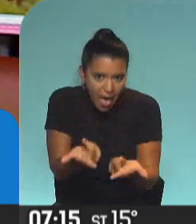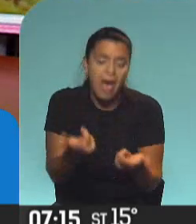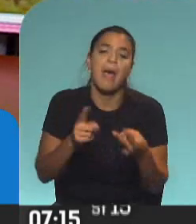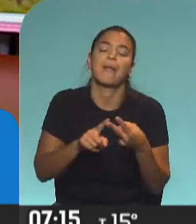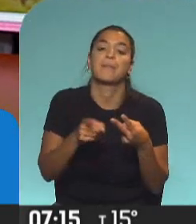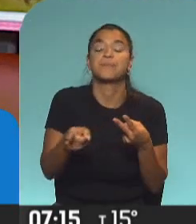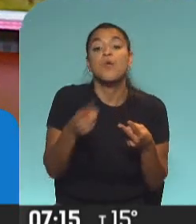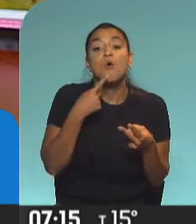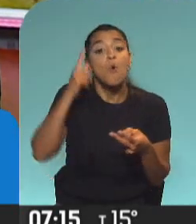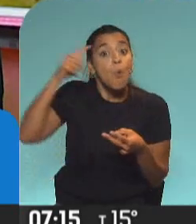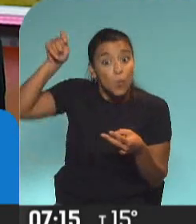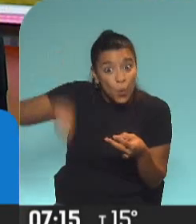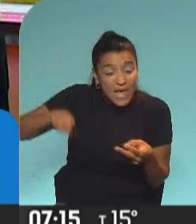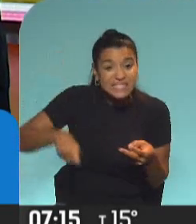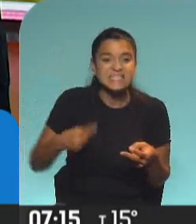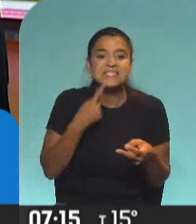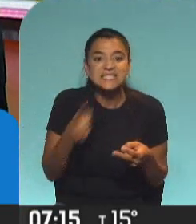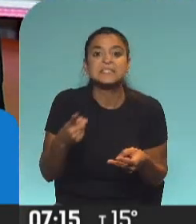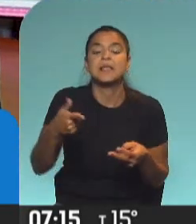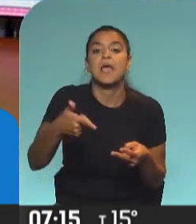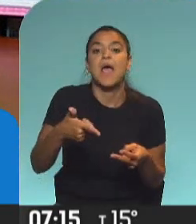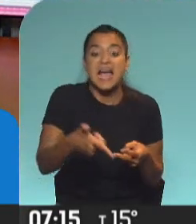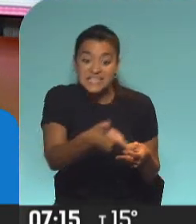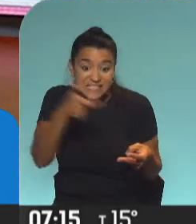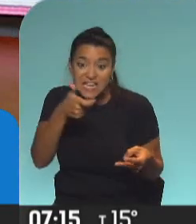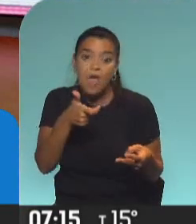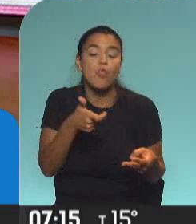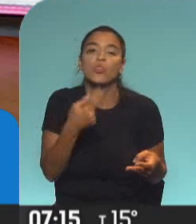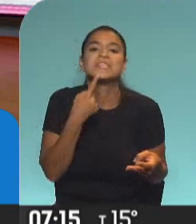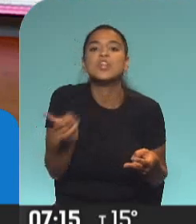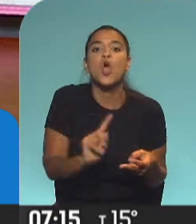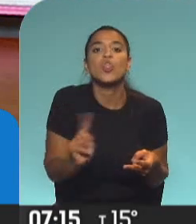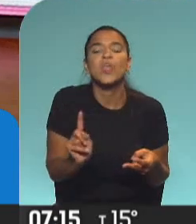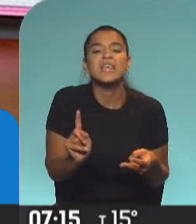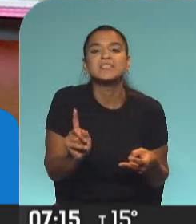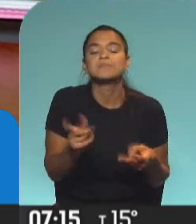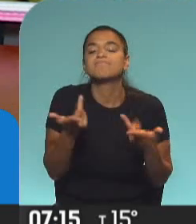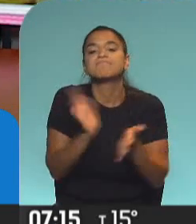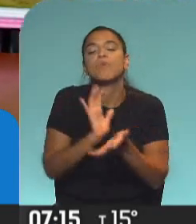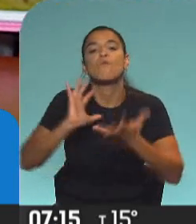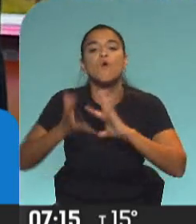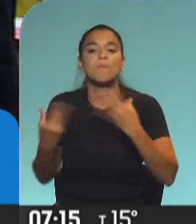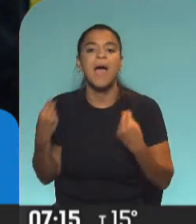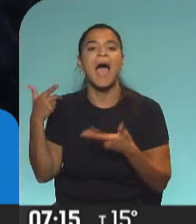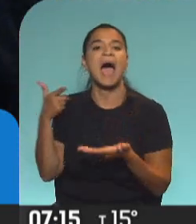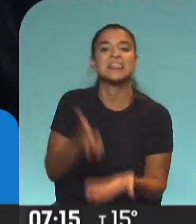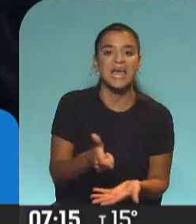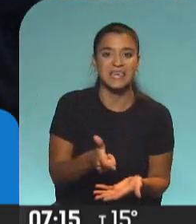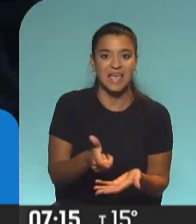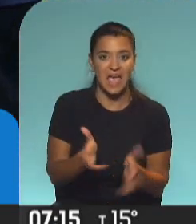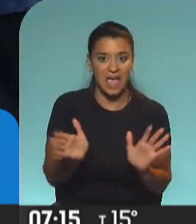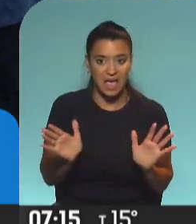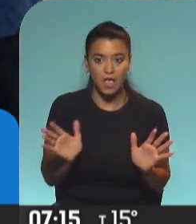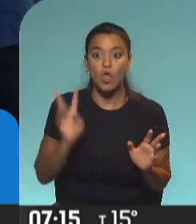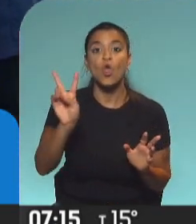el juez dice que Nisman fue asesinado, no toma esas cuestiones, sino que habla de un mecanismo, de un ataque en el que ya no